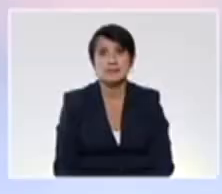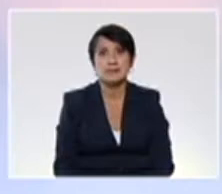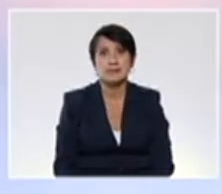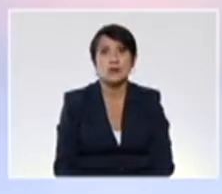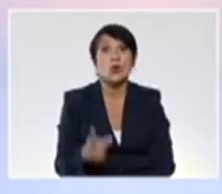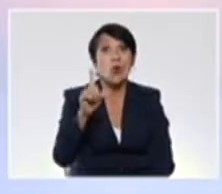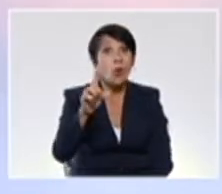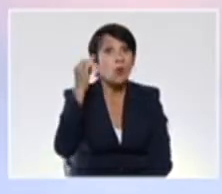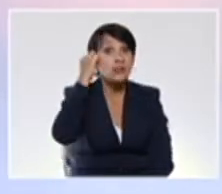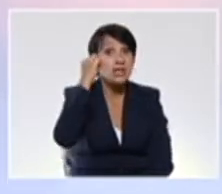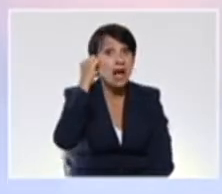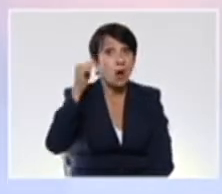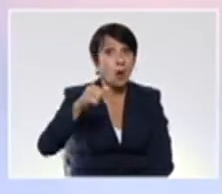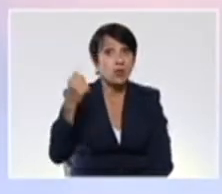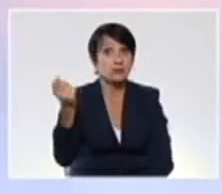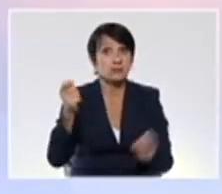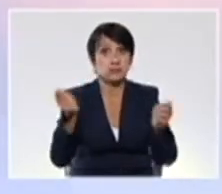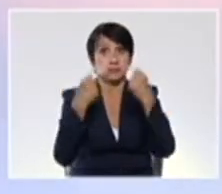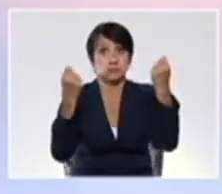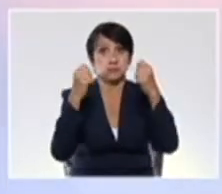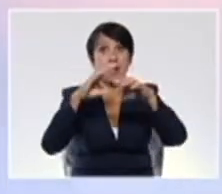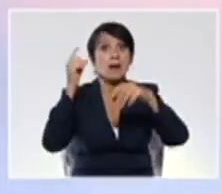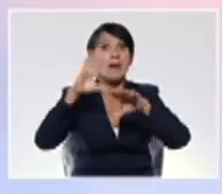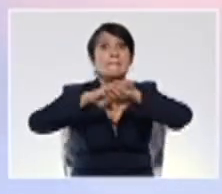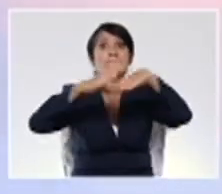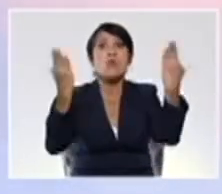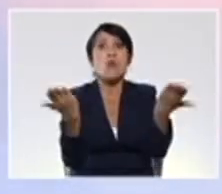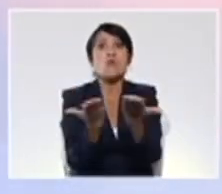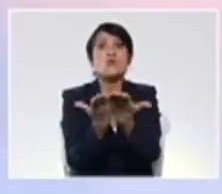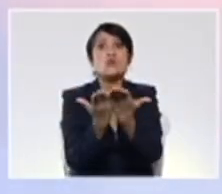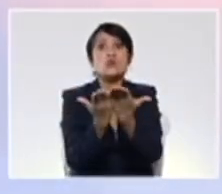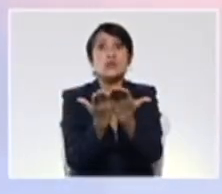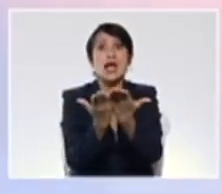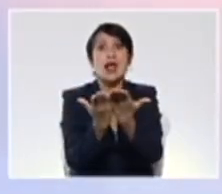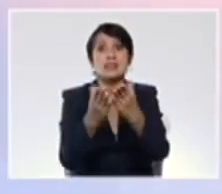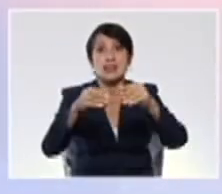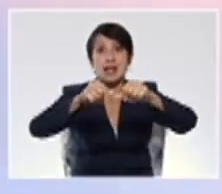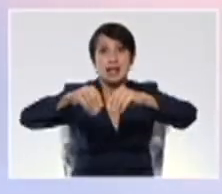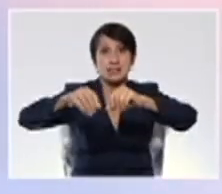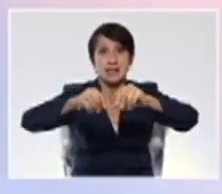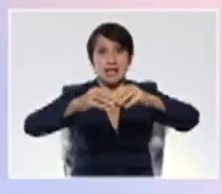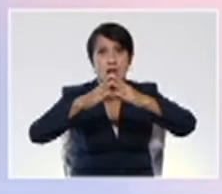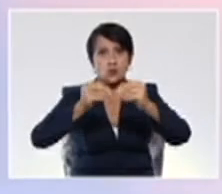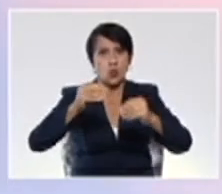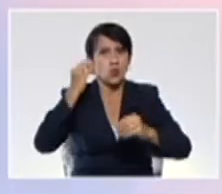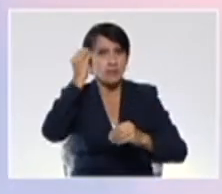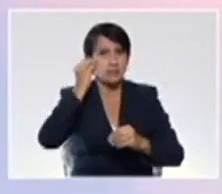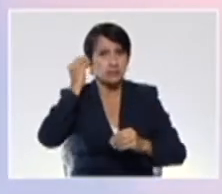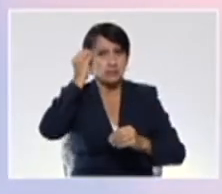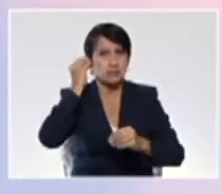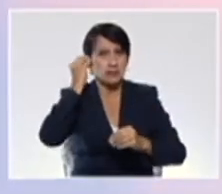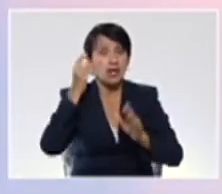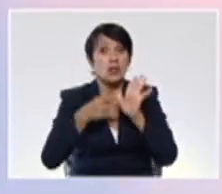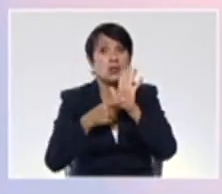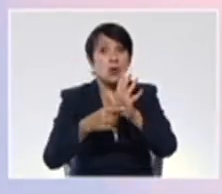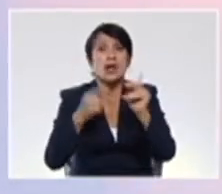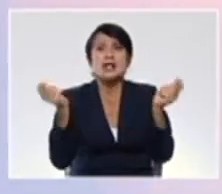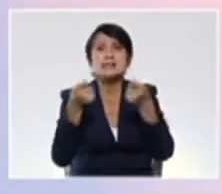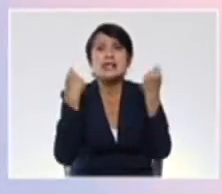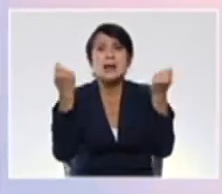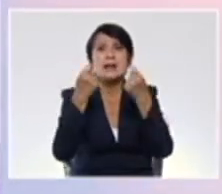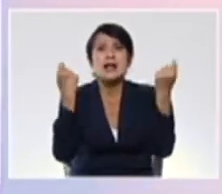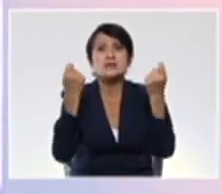Un día como hoy se celebra el Día Mundial de la Tierra, día maravilloso para que nosotros pensemos si se trata de una